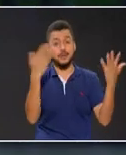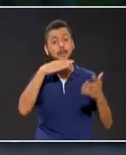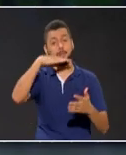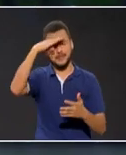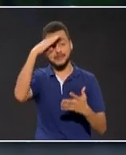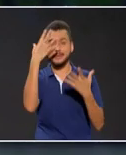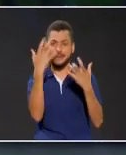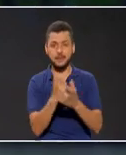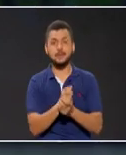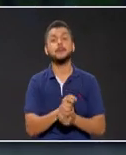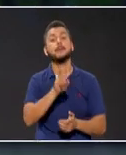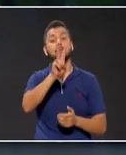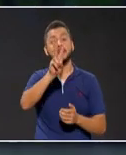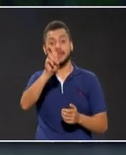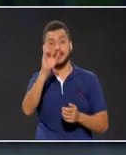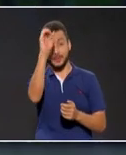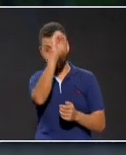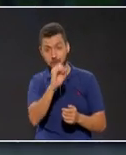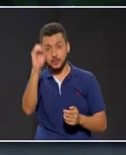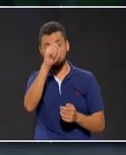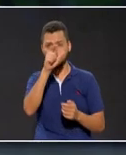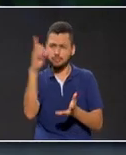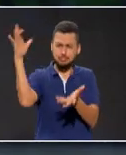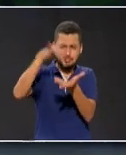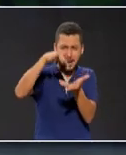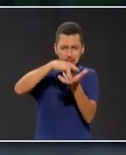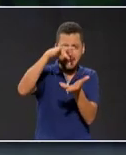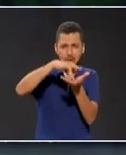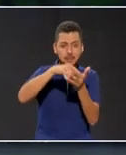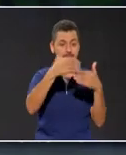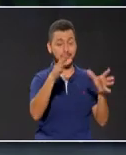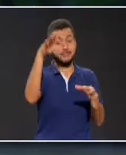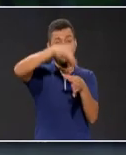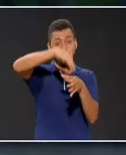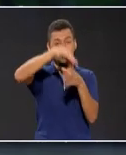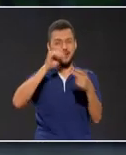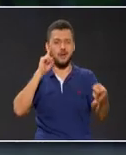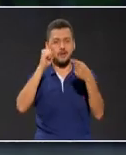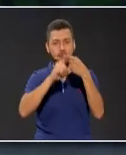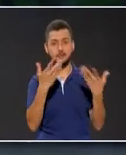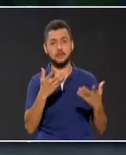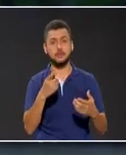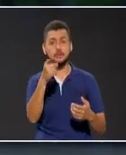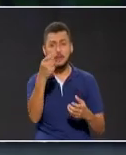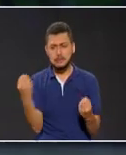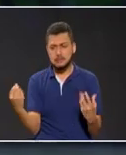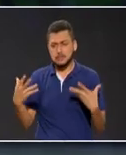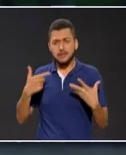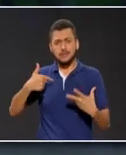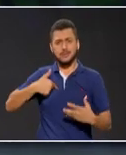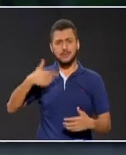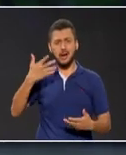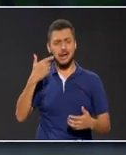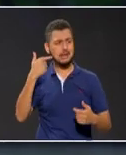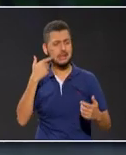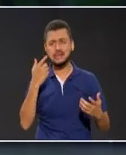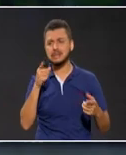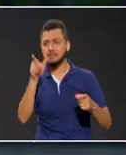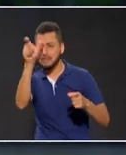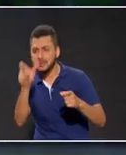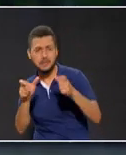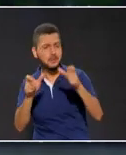que ustedes en octubre 27 sean la real encuesta. No se dejen asustar. El miedo nunca ha sido en Medellín la variable que nos defina cómo votar. Tenemos